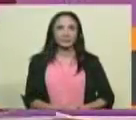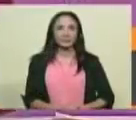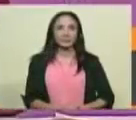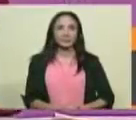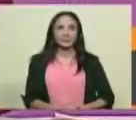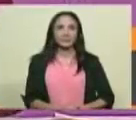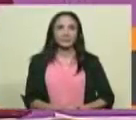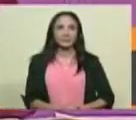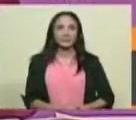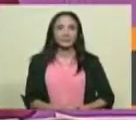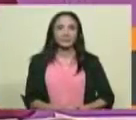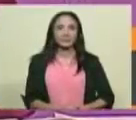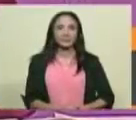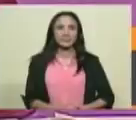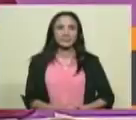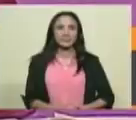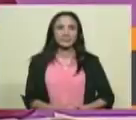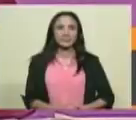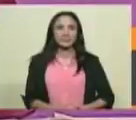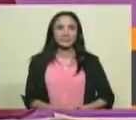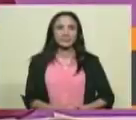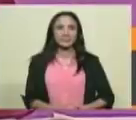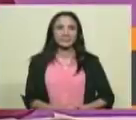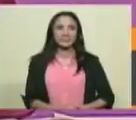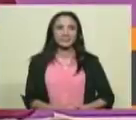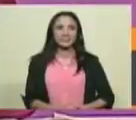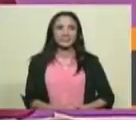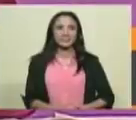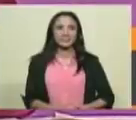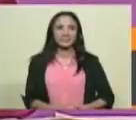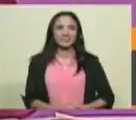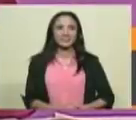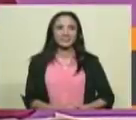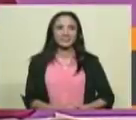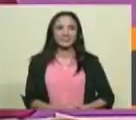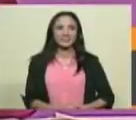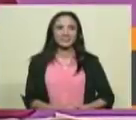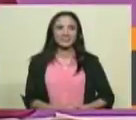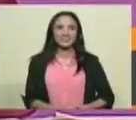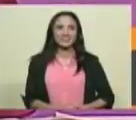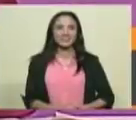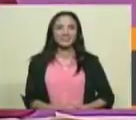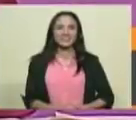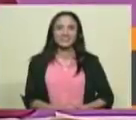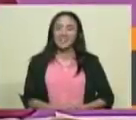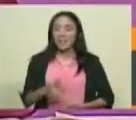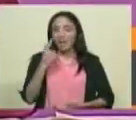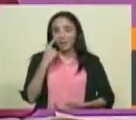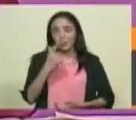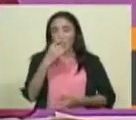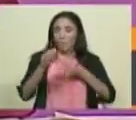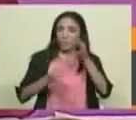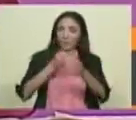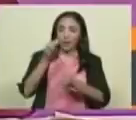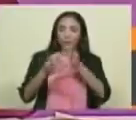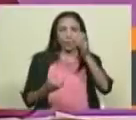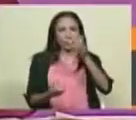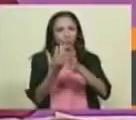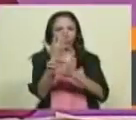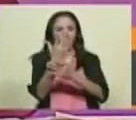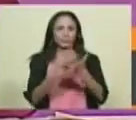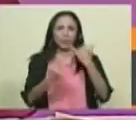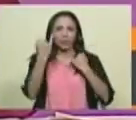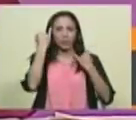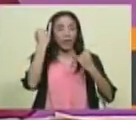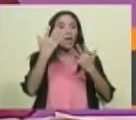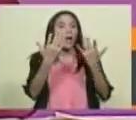Bueno, me anuncian aquí, hablando de inventos, hablando de creación, hablando de futuro, me dicen que a esta